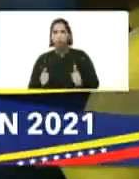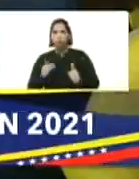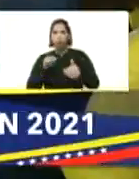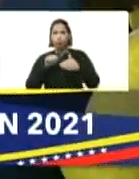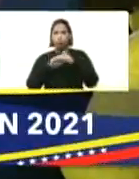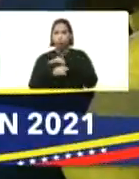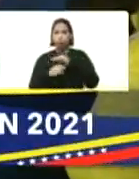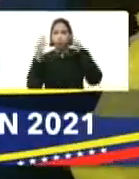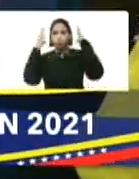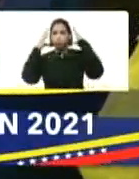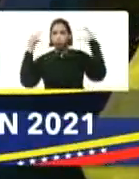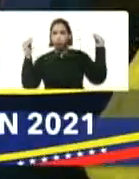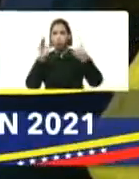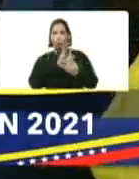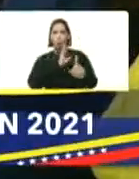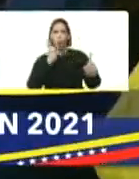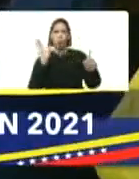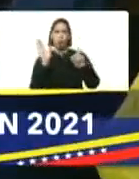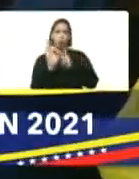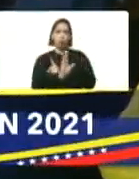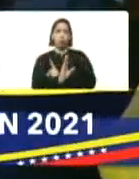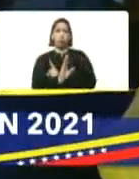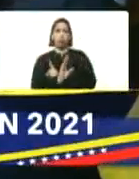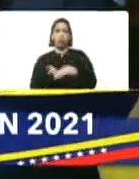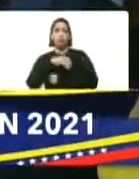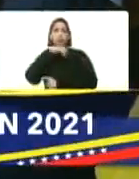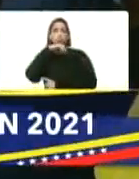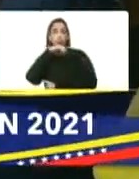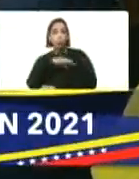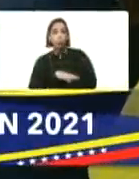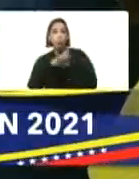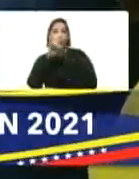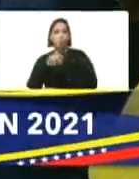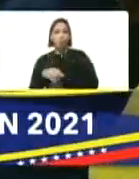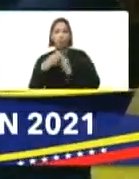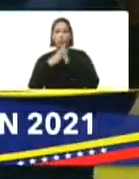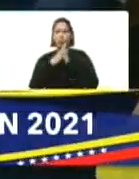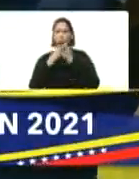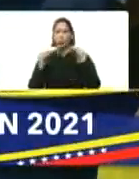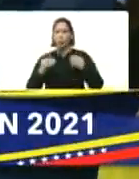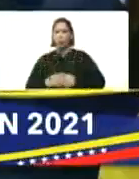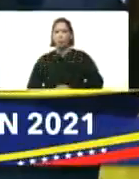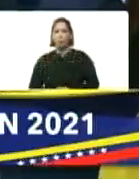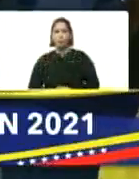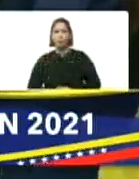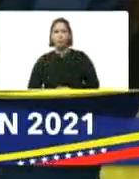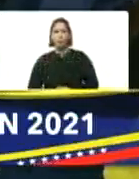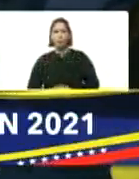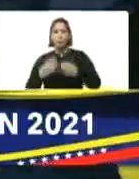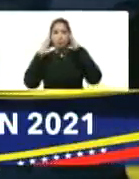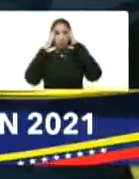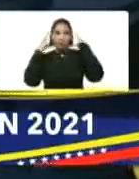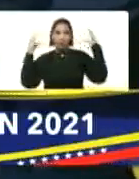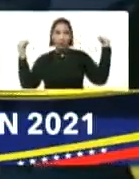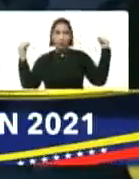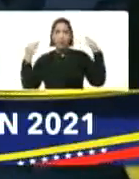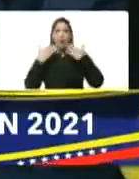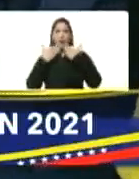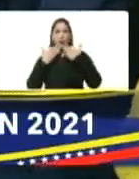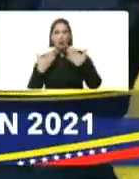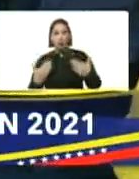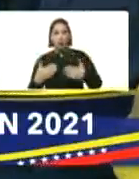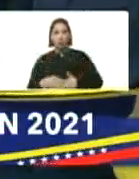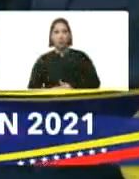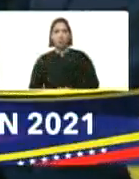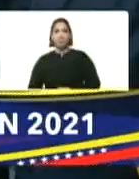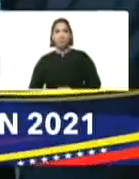en cultura, historia y todos aspectos de Vietnam. Muchas gracias,